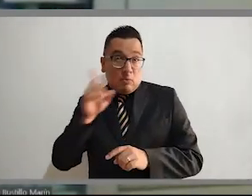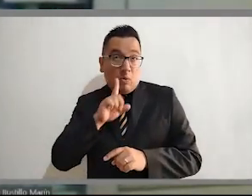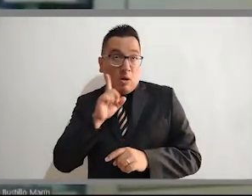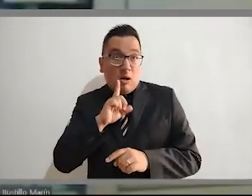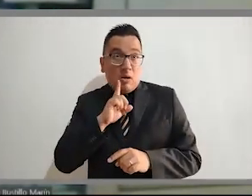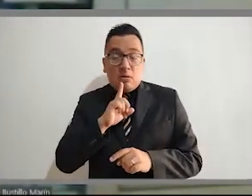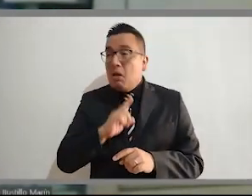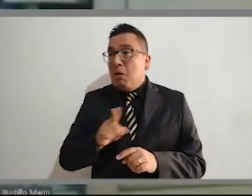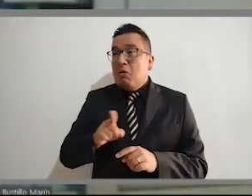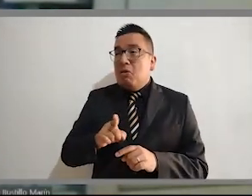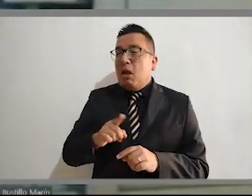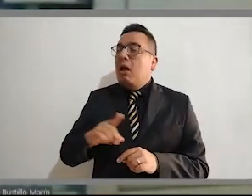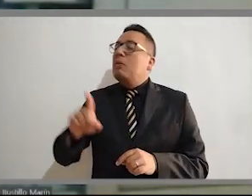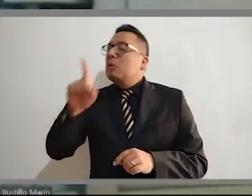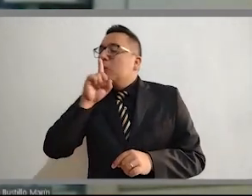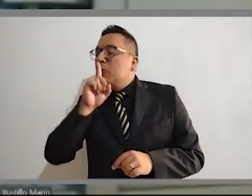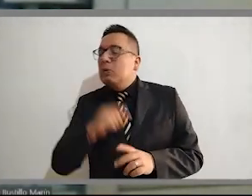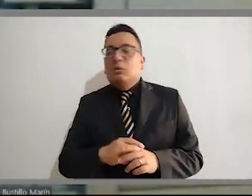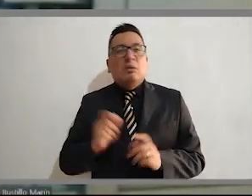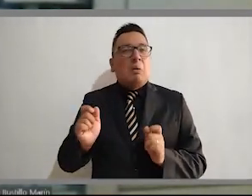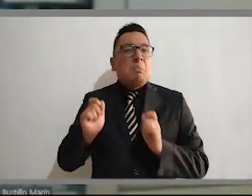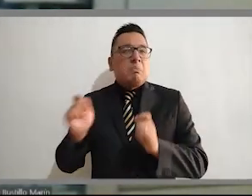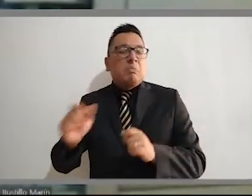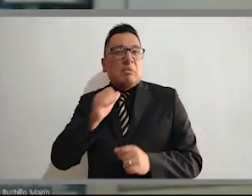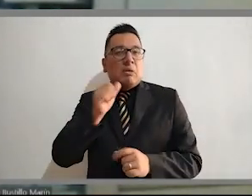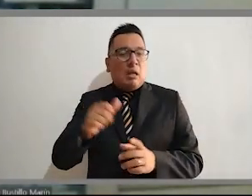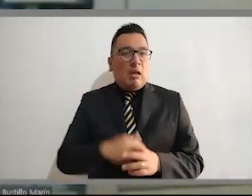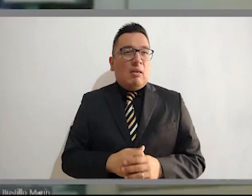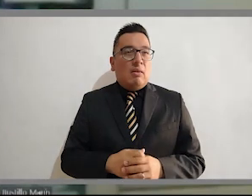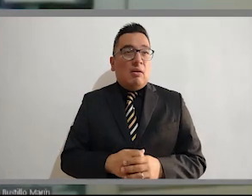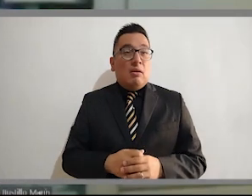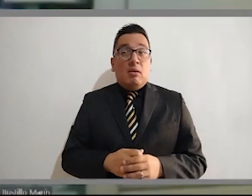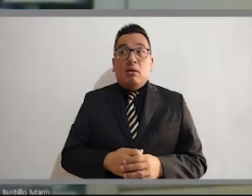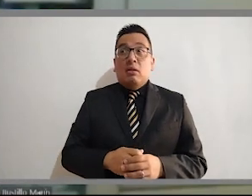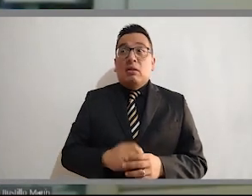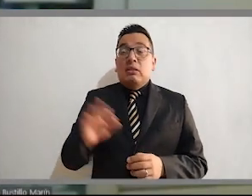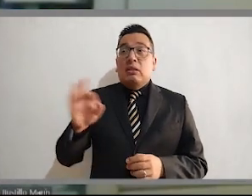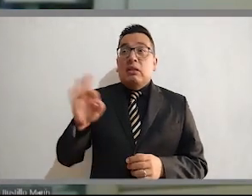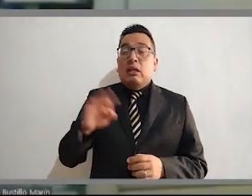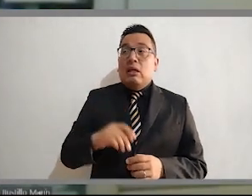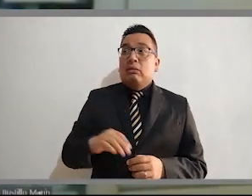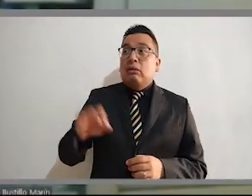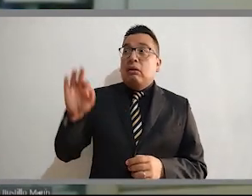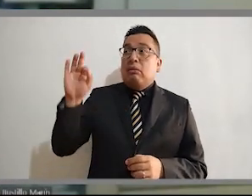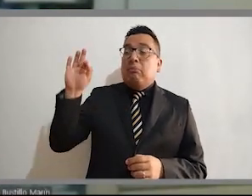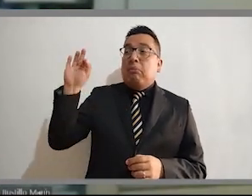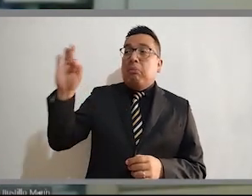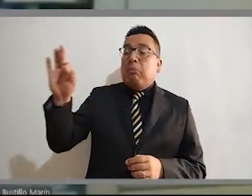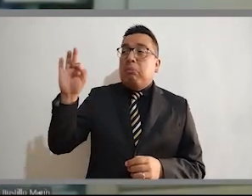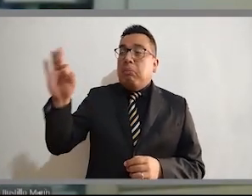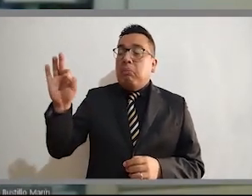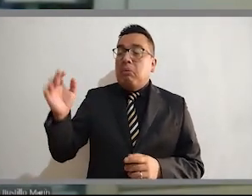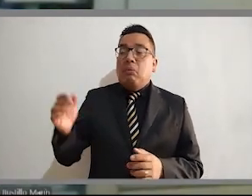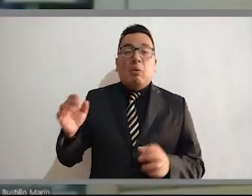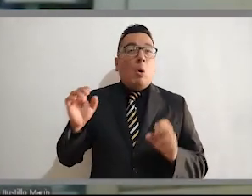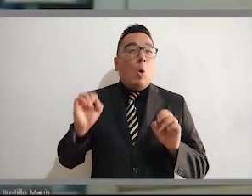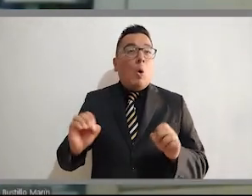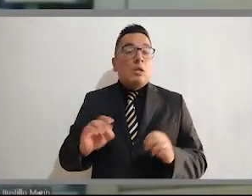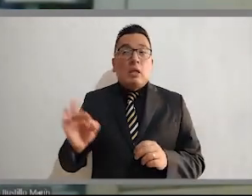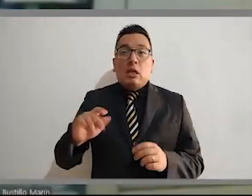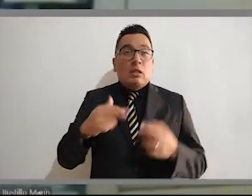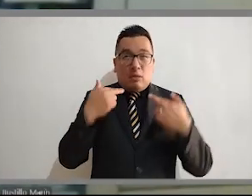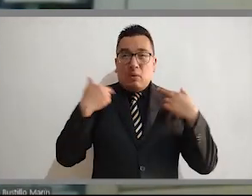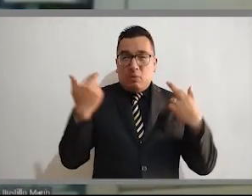participar, no nos dan la voz, nos llaman a las sesiones un día después, un día antes, no nos llaman, no nos convocan a